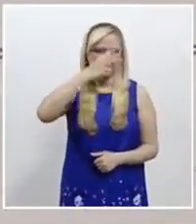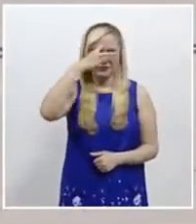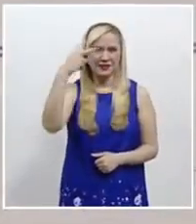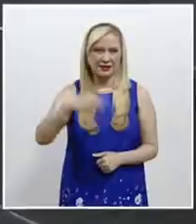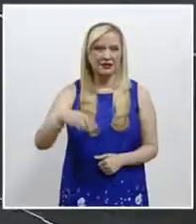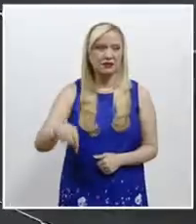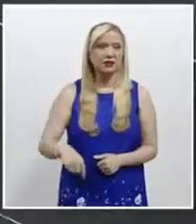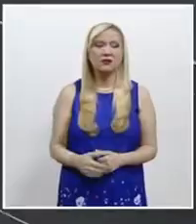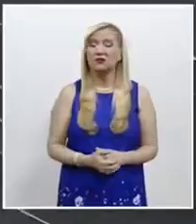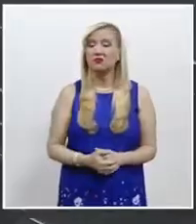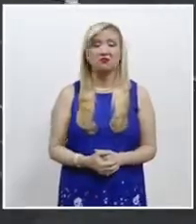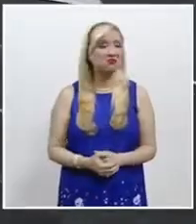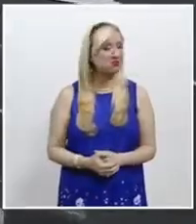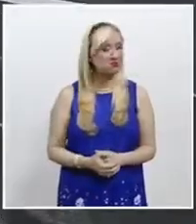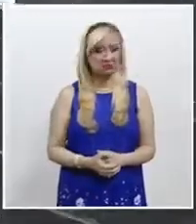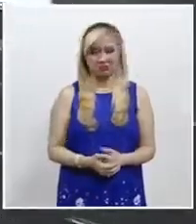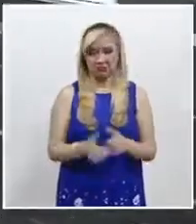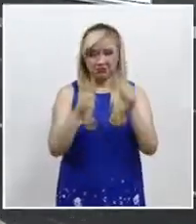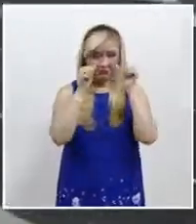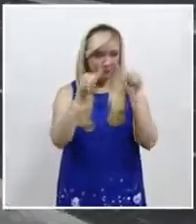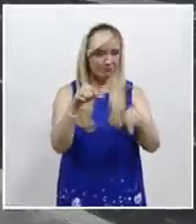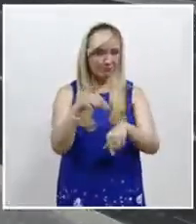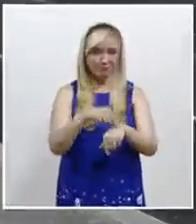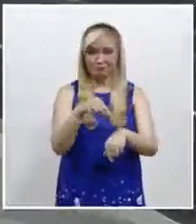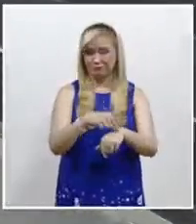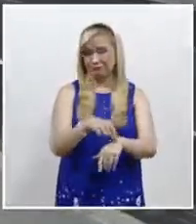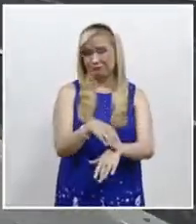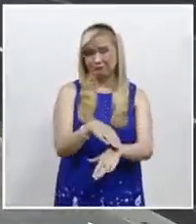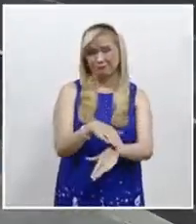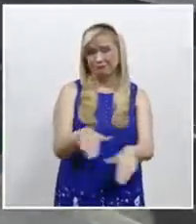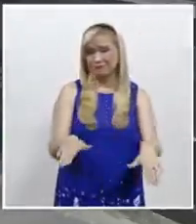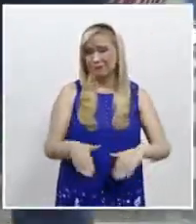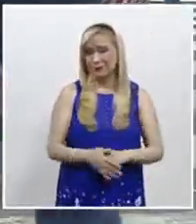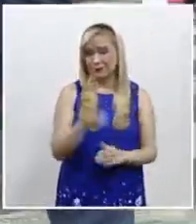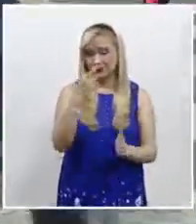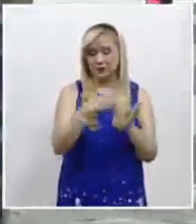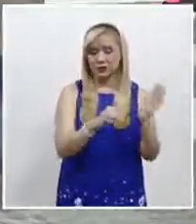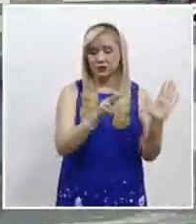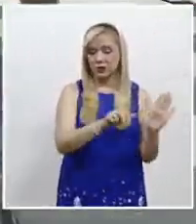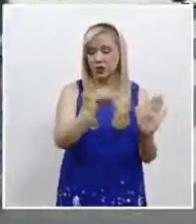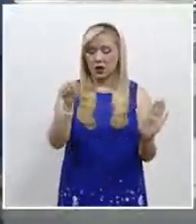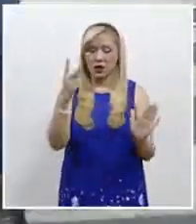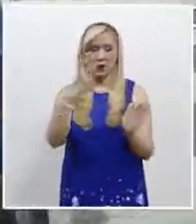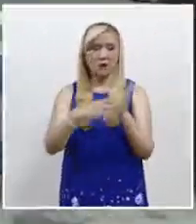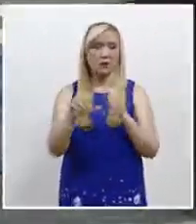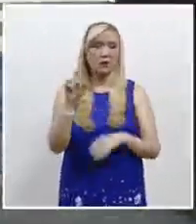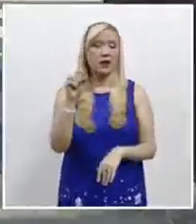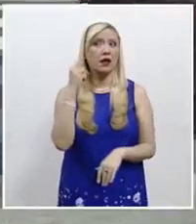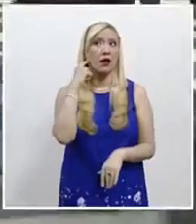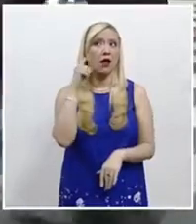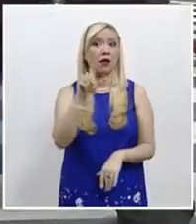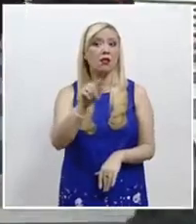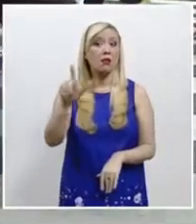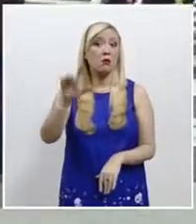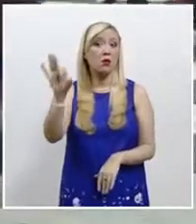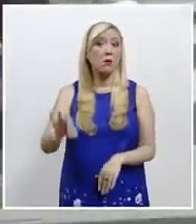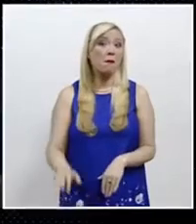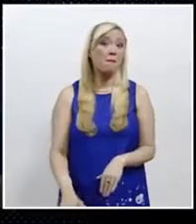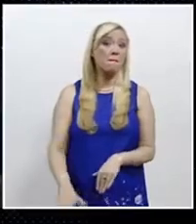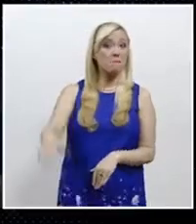México no tienen acceso a la salud. Tan solo del 2018 al 2020, la cifra aumentó